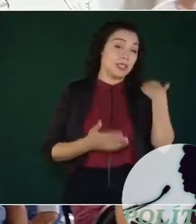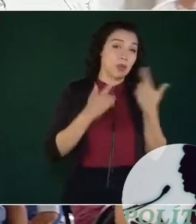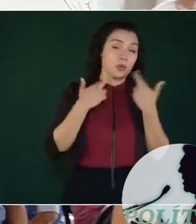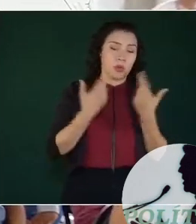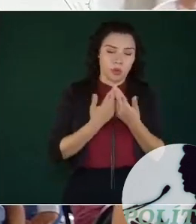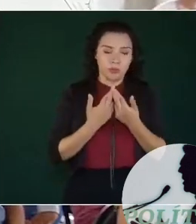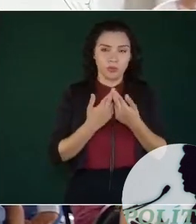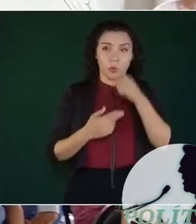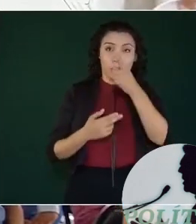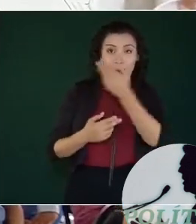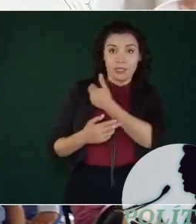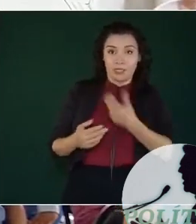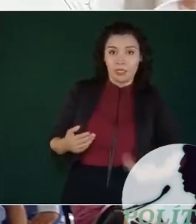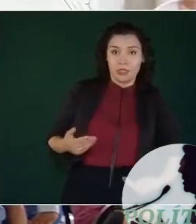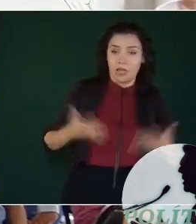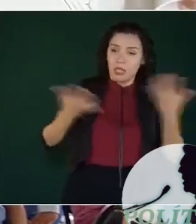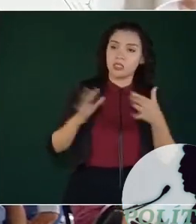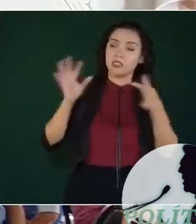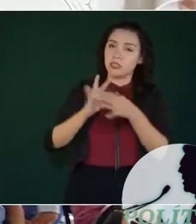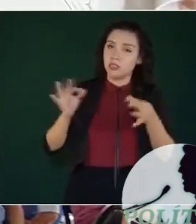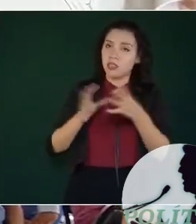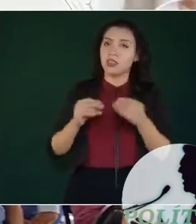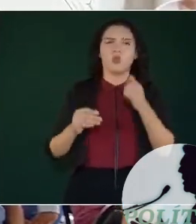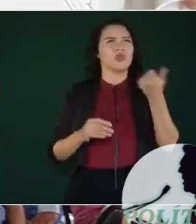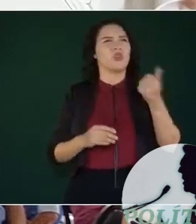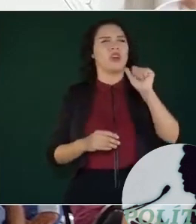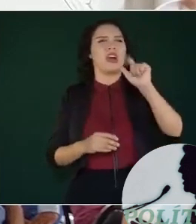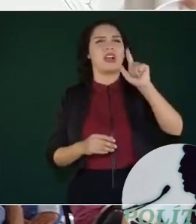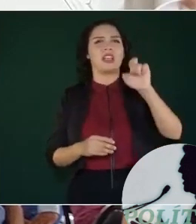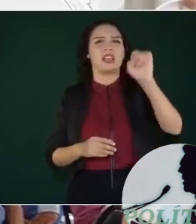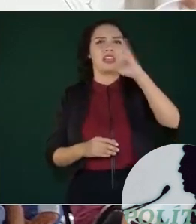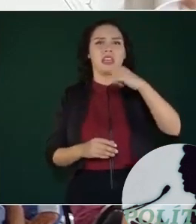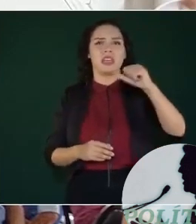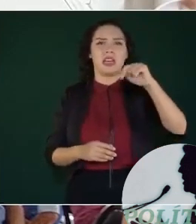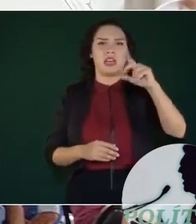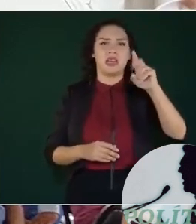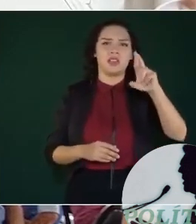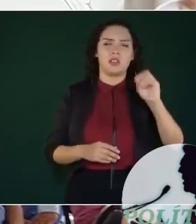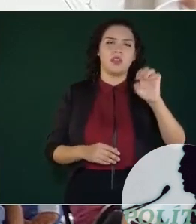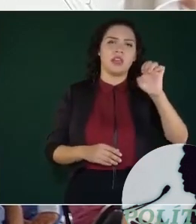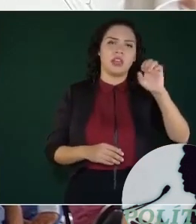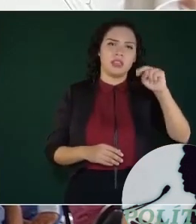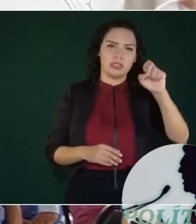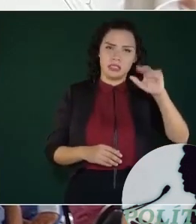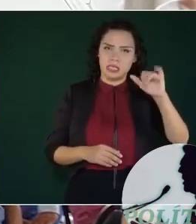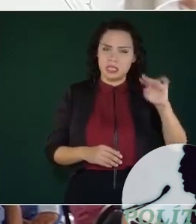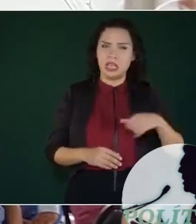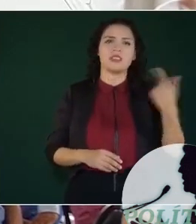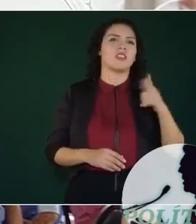usted hizo un compromiso, también estaba Alejandro Encinas, hoy subsecretario, Loreta Ortiz, hoy